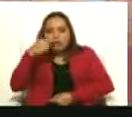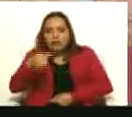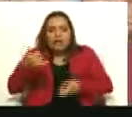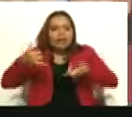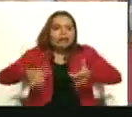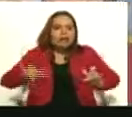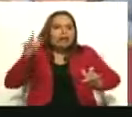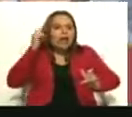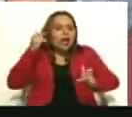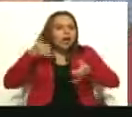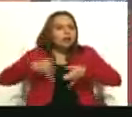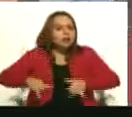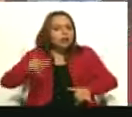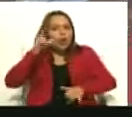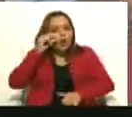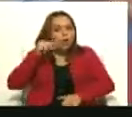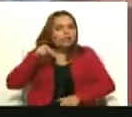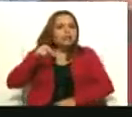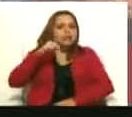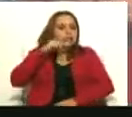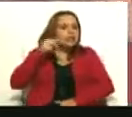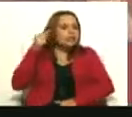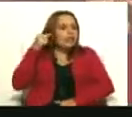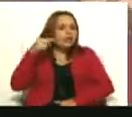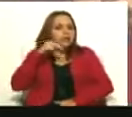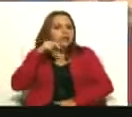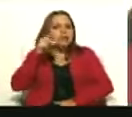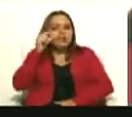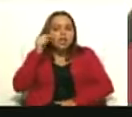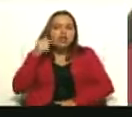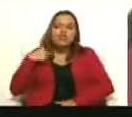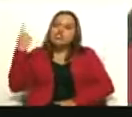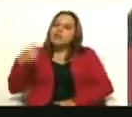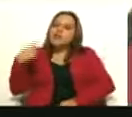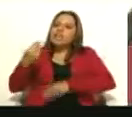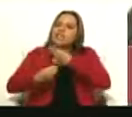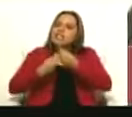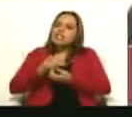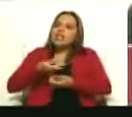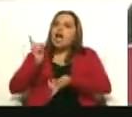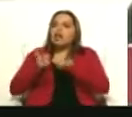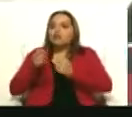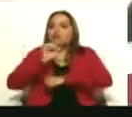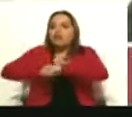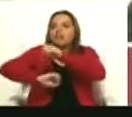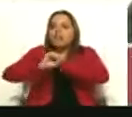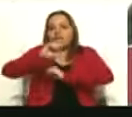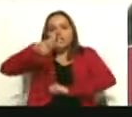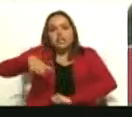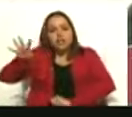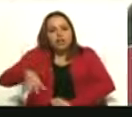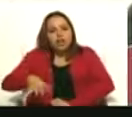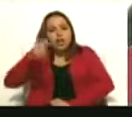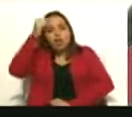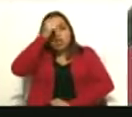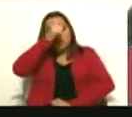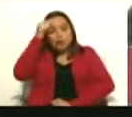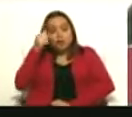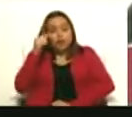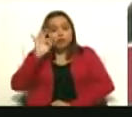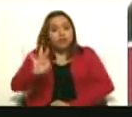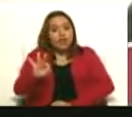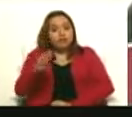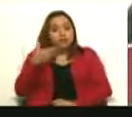hijas, a nuestros nietos, nietas, yo también hice algo por defender nuestro Esequibo. Y el domingo 3, cuando vayamos a